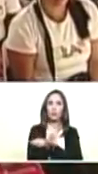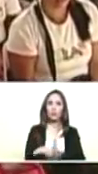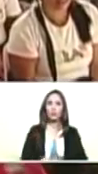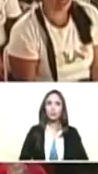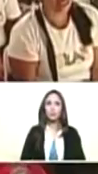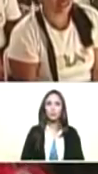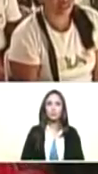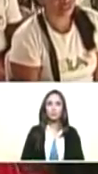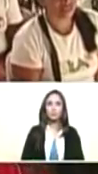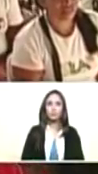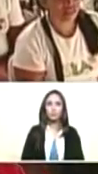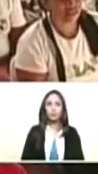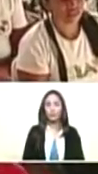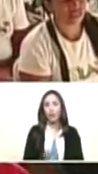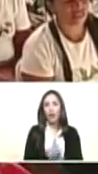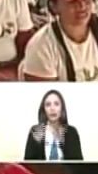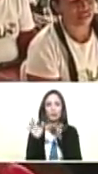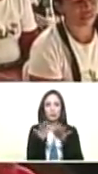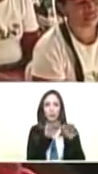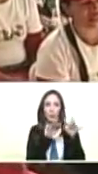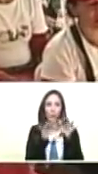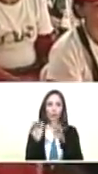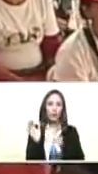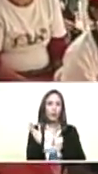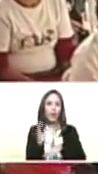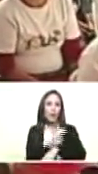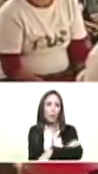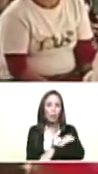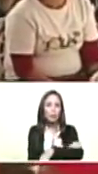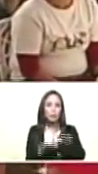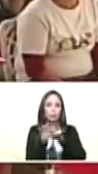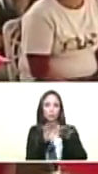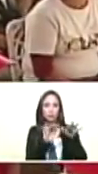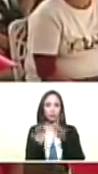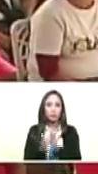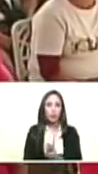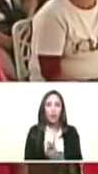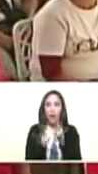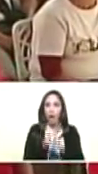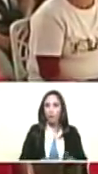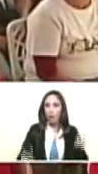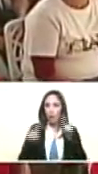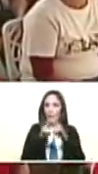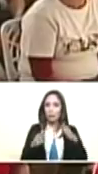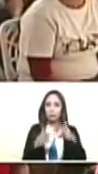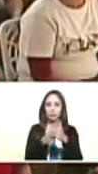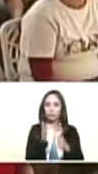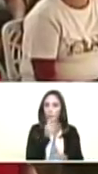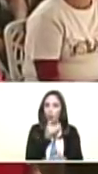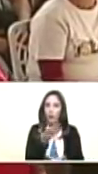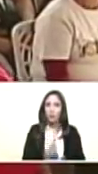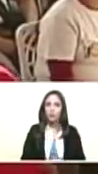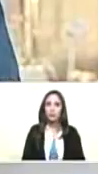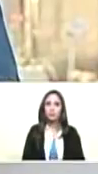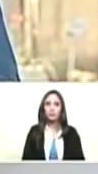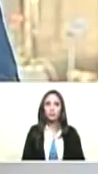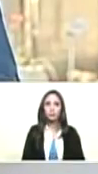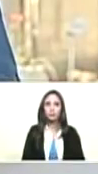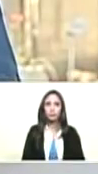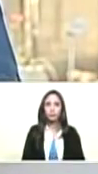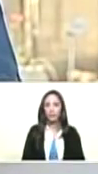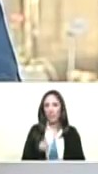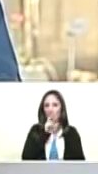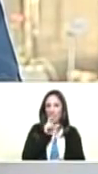en la cabeza la guerra psicológica del enemigo, los antivalores del enemigo, de los enemigos de la patria